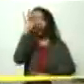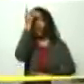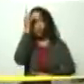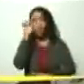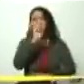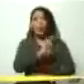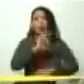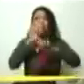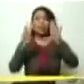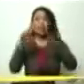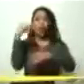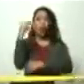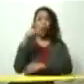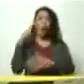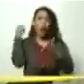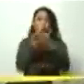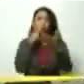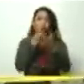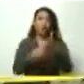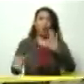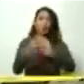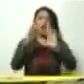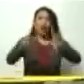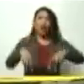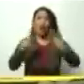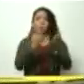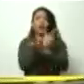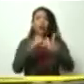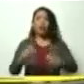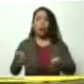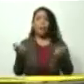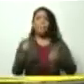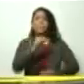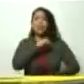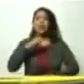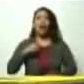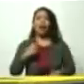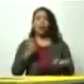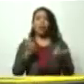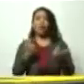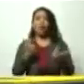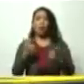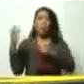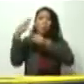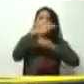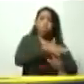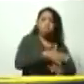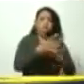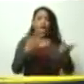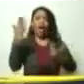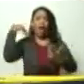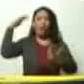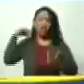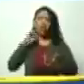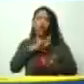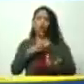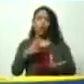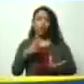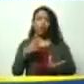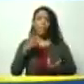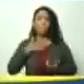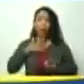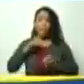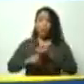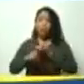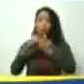de noviembre la lucha contra el neoliberalismo las privatizaciones la represión a Cilia aquí está mi